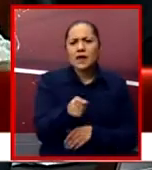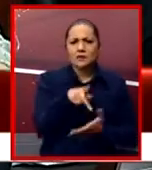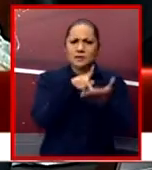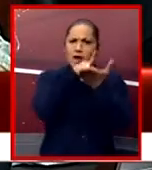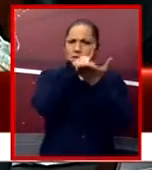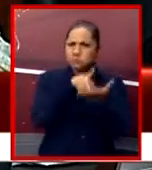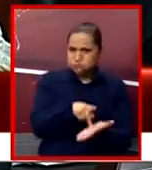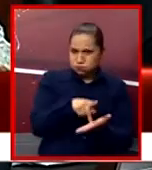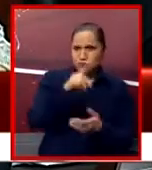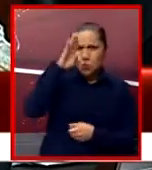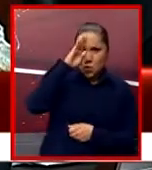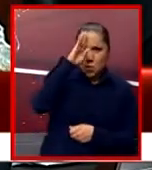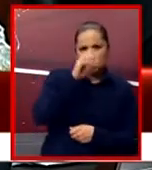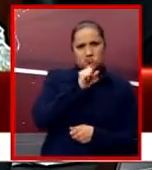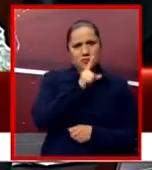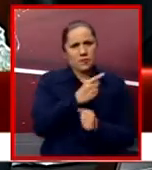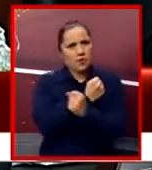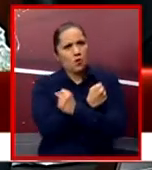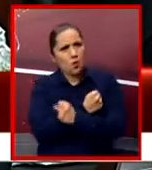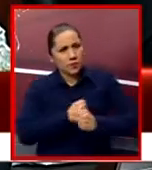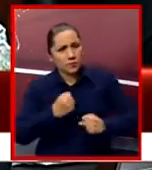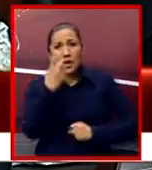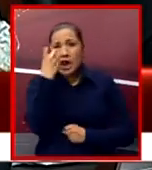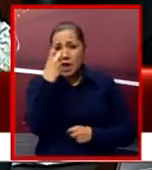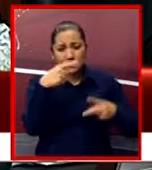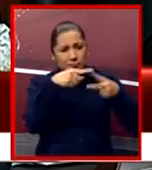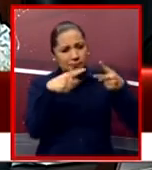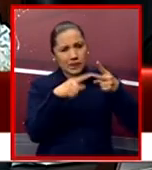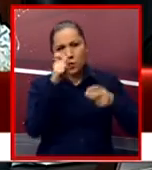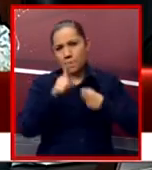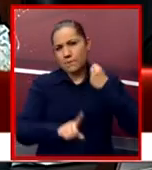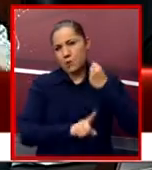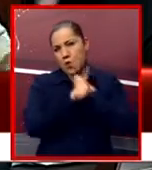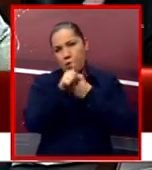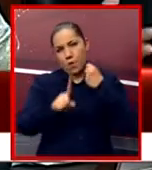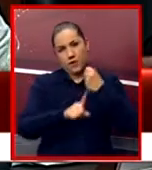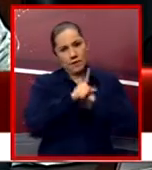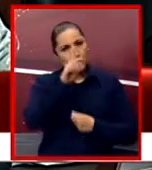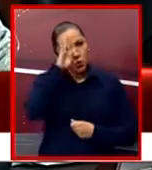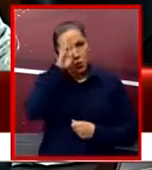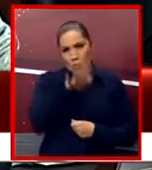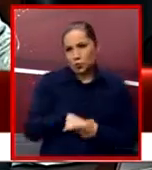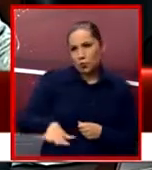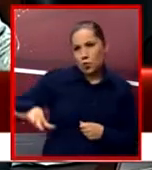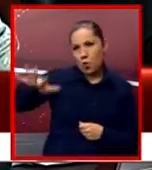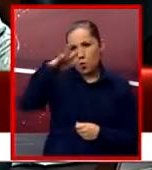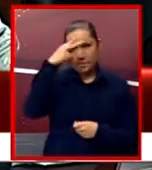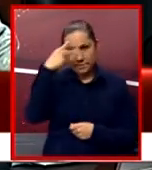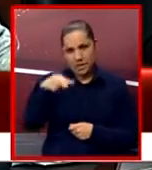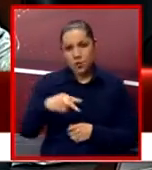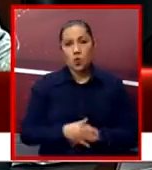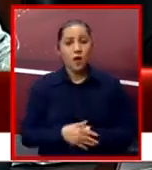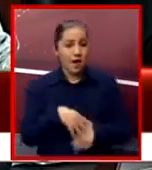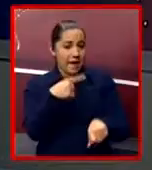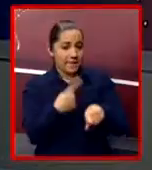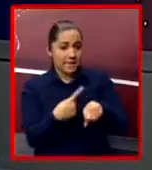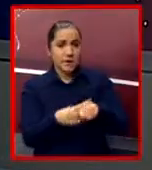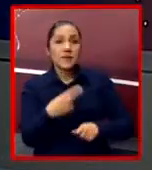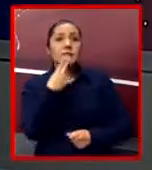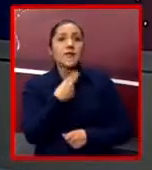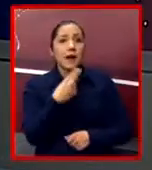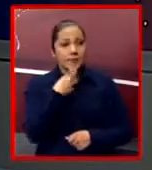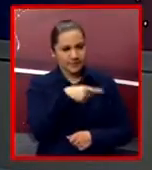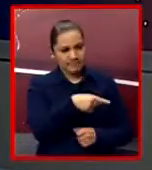un grave problema para la salud pública en nuestro país. La diabetes y sus consecuencias.